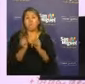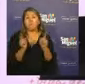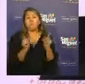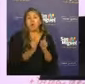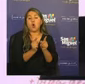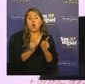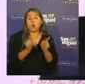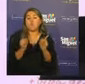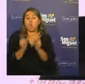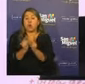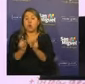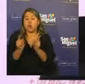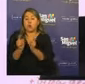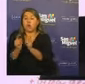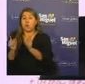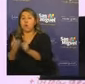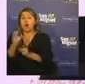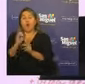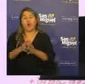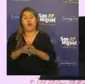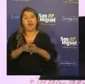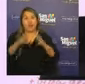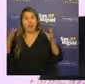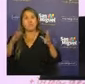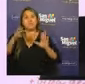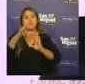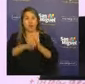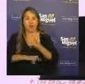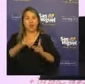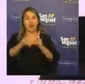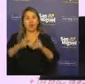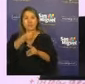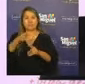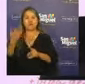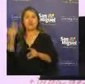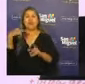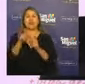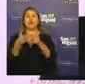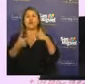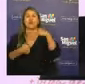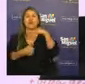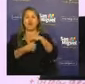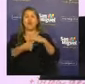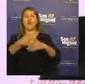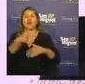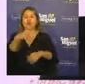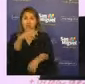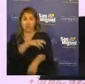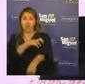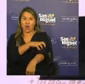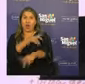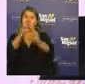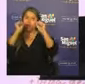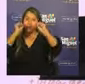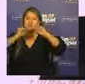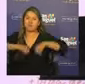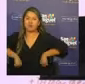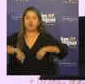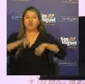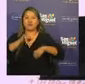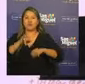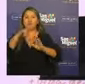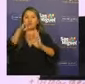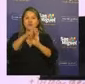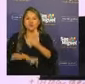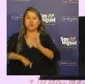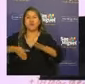o las puede hacer con un gran proyecto. Hace algunas semanas el Consejo Regional, de manera unánime, aprobó el